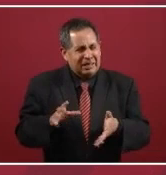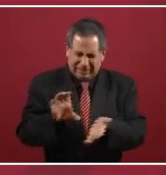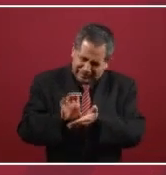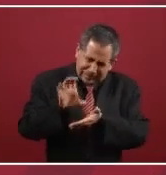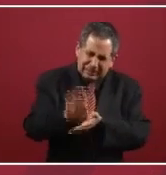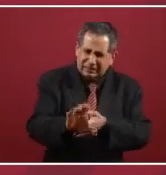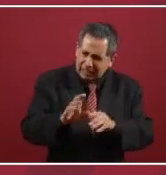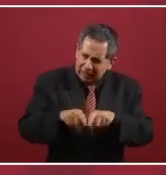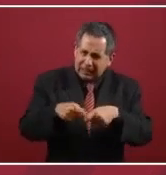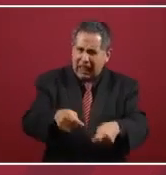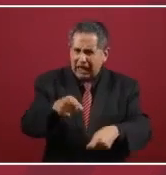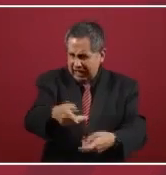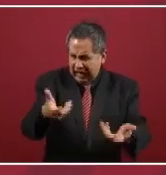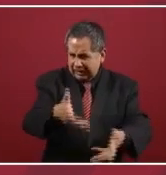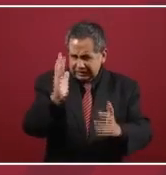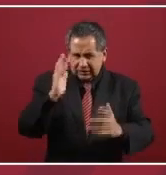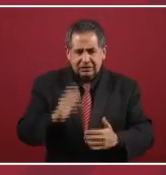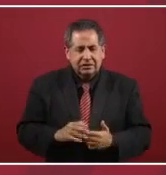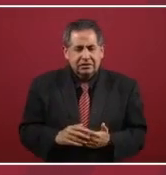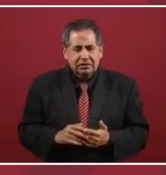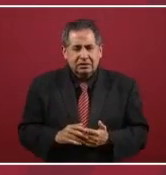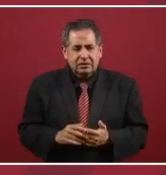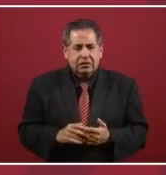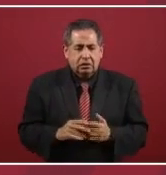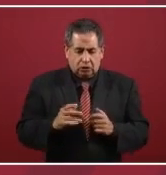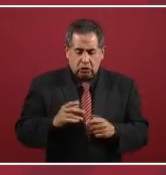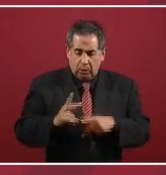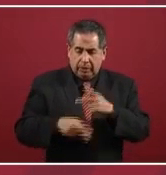compensación, su prestación?